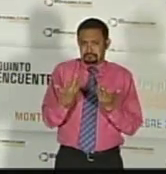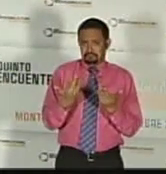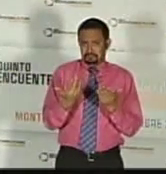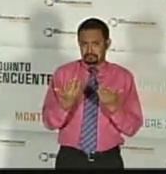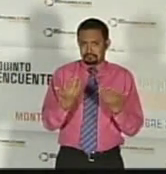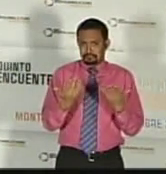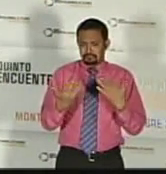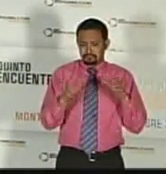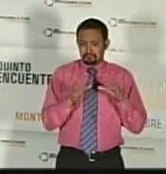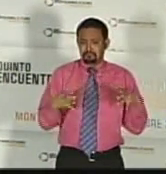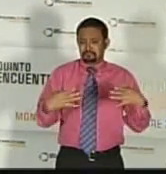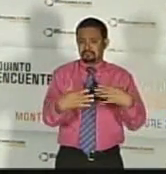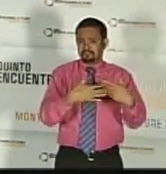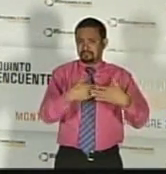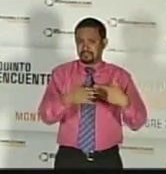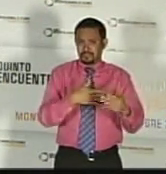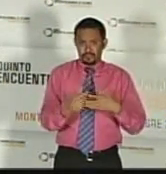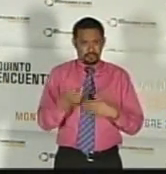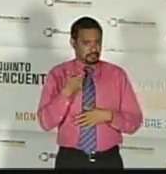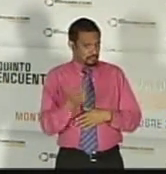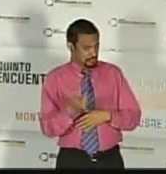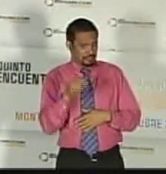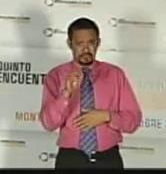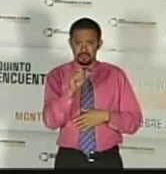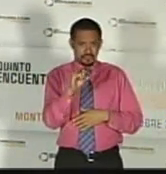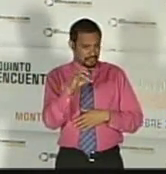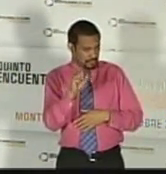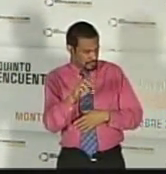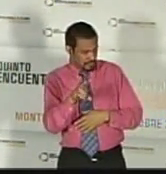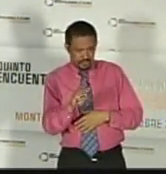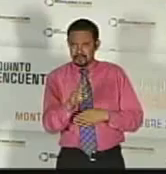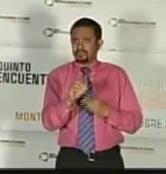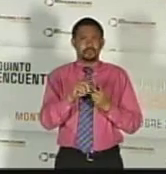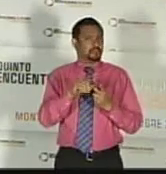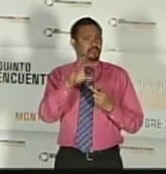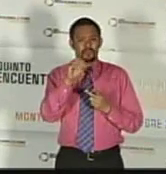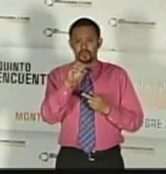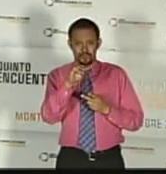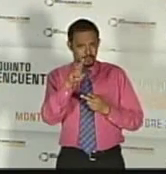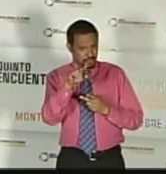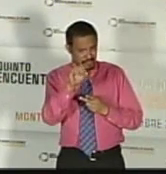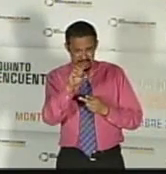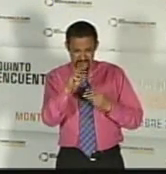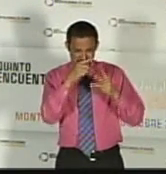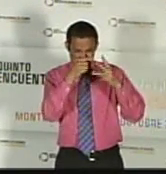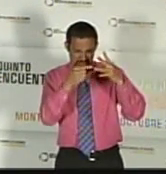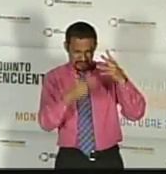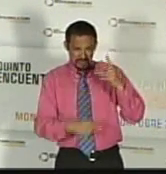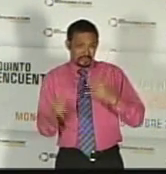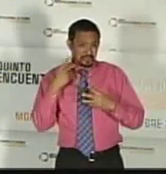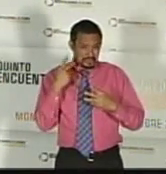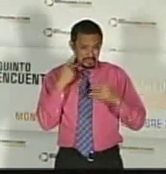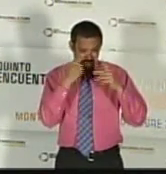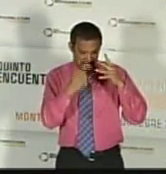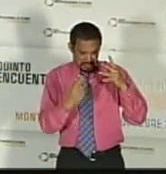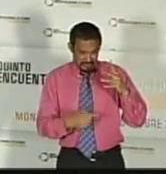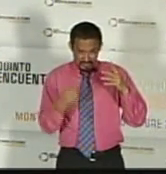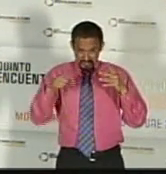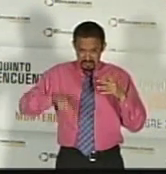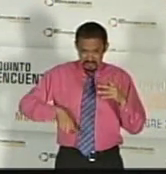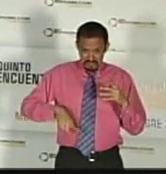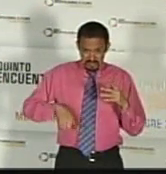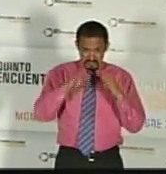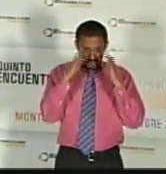hablando todos? No es capitalismo, no es fascismo, no es comunismo, no es socialismo. No tenemos un nombre